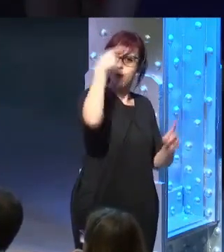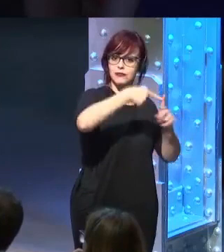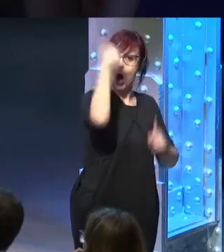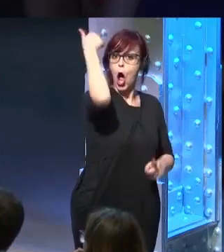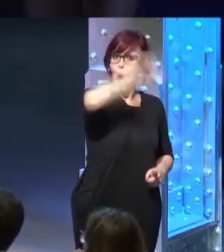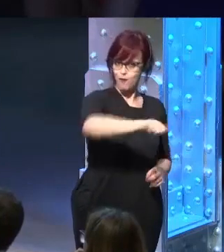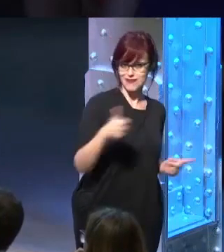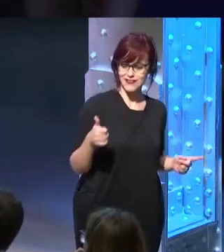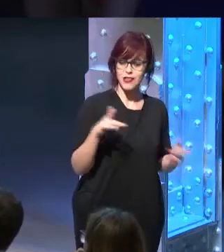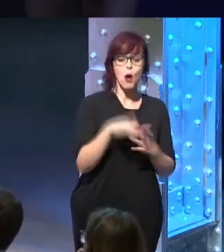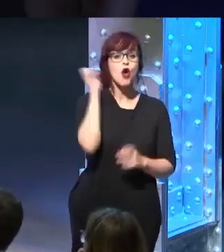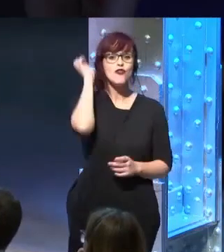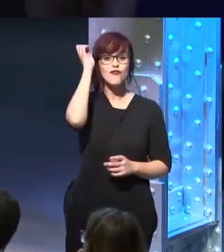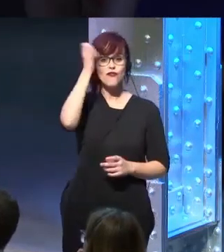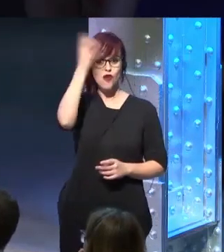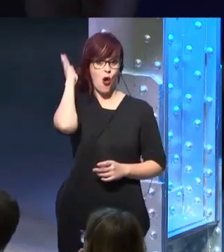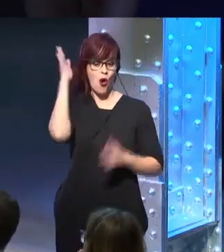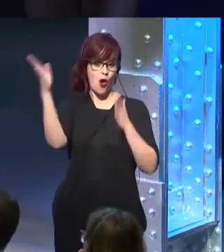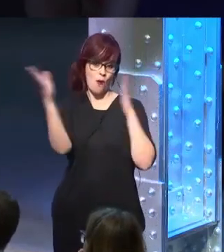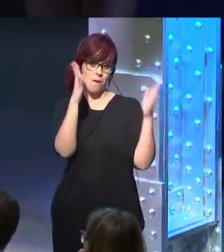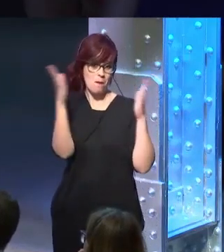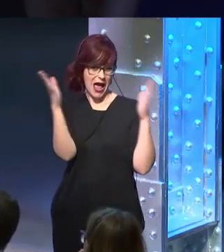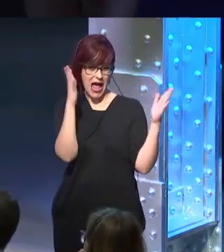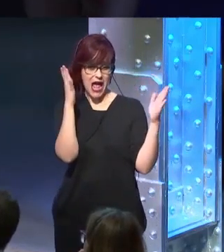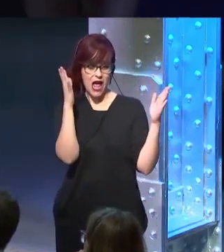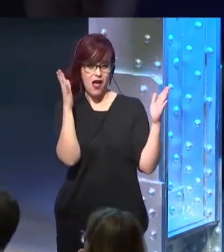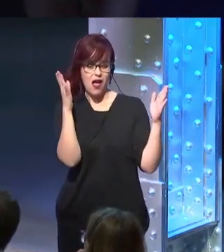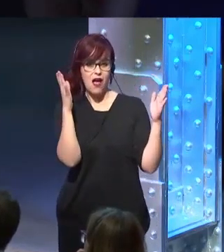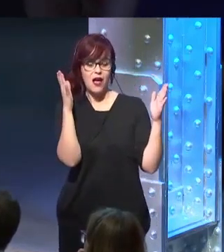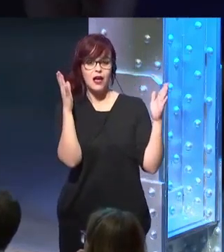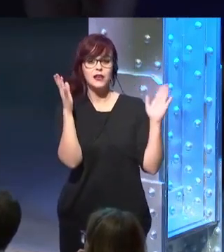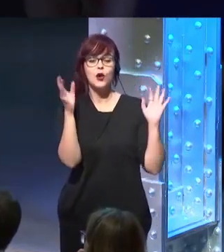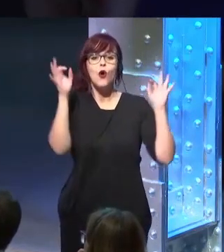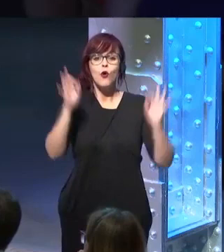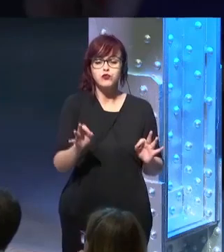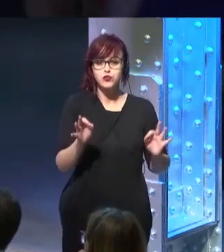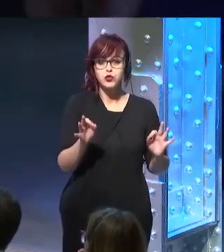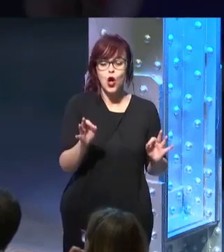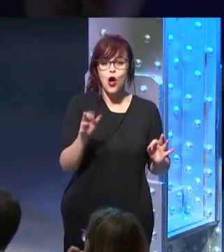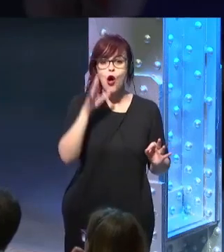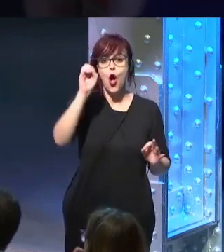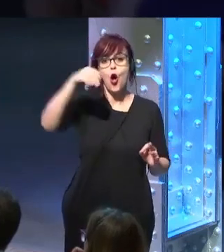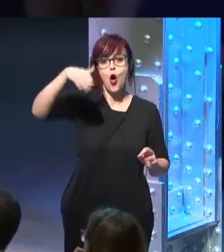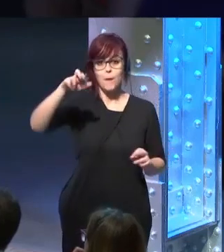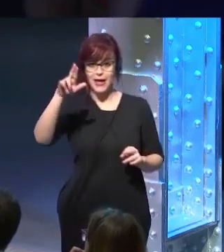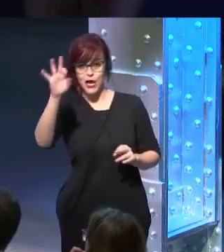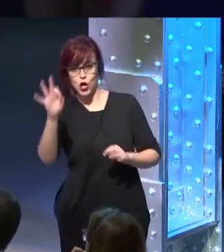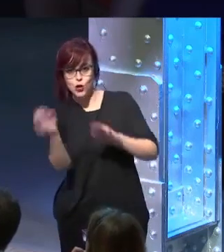los eslóganes en Roma, después de que Homero construyera la figura de Telémaco,